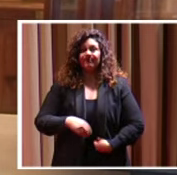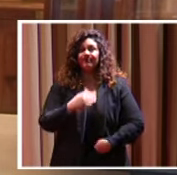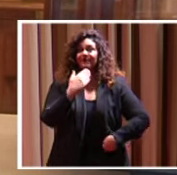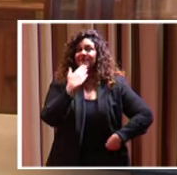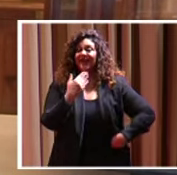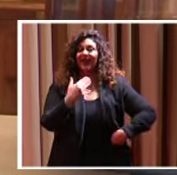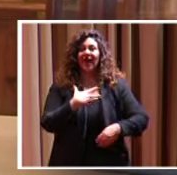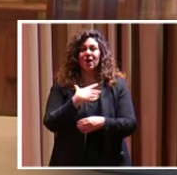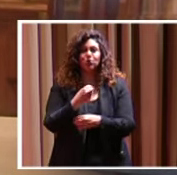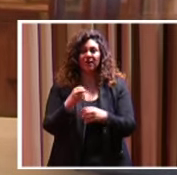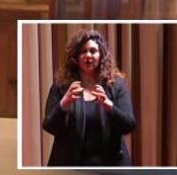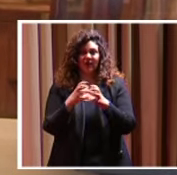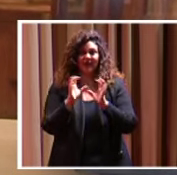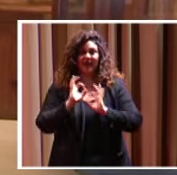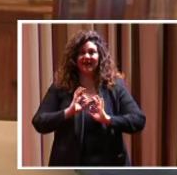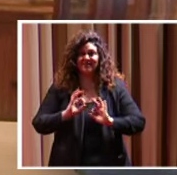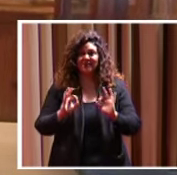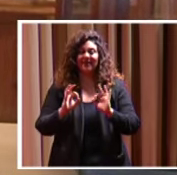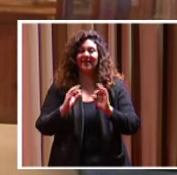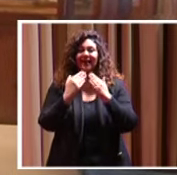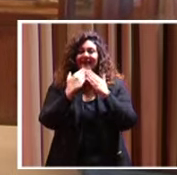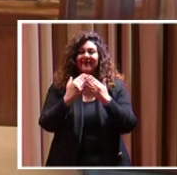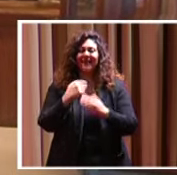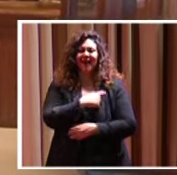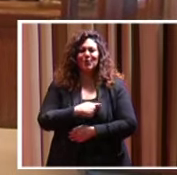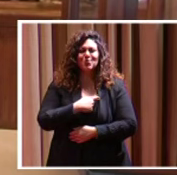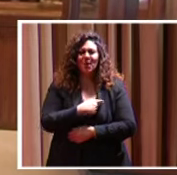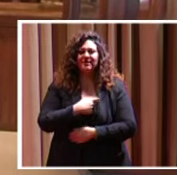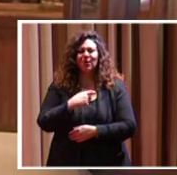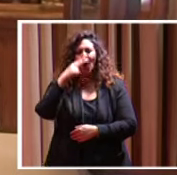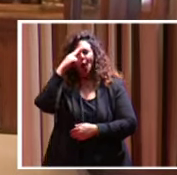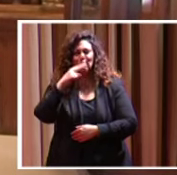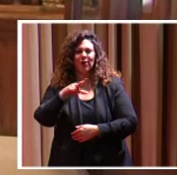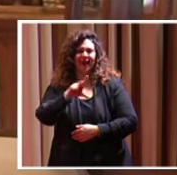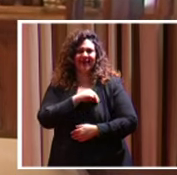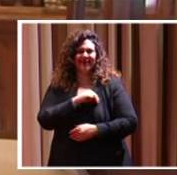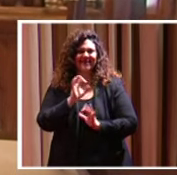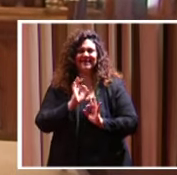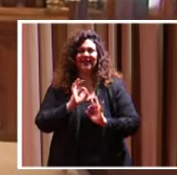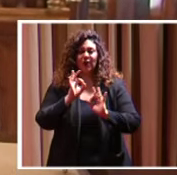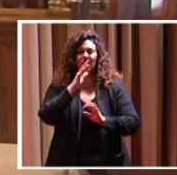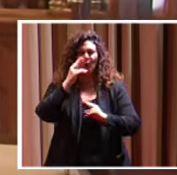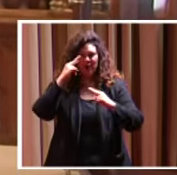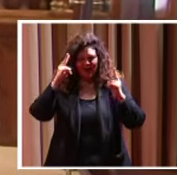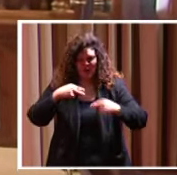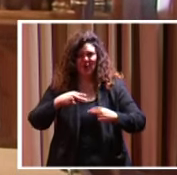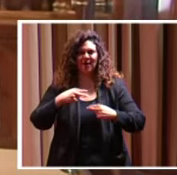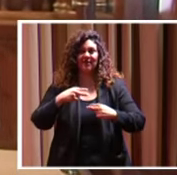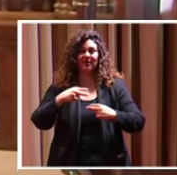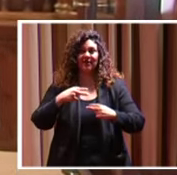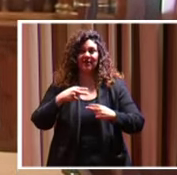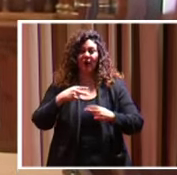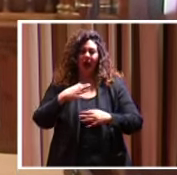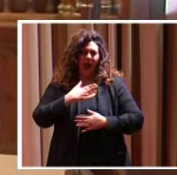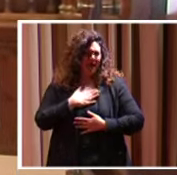Muchas gracias al Ayuntamiento de Granada y especialmente a la Comisión de Honores y Distinciones por este reconocimiento que entiendo